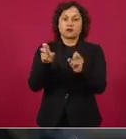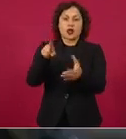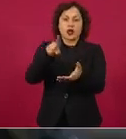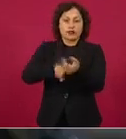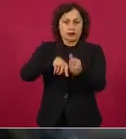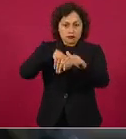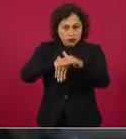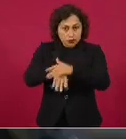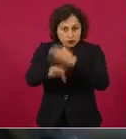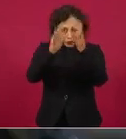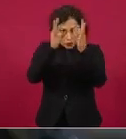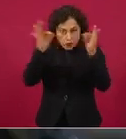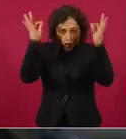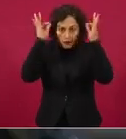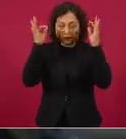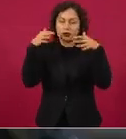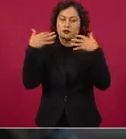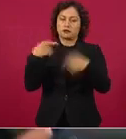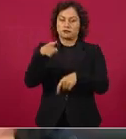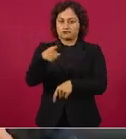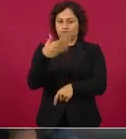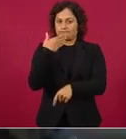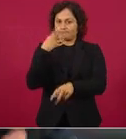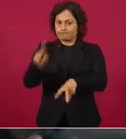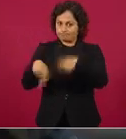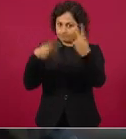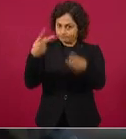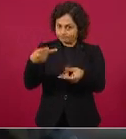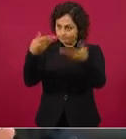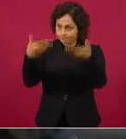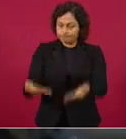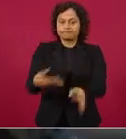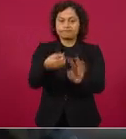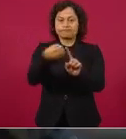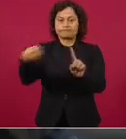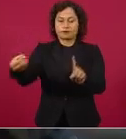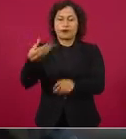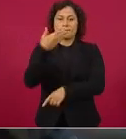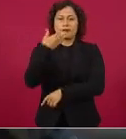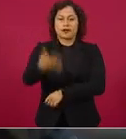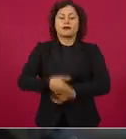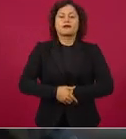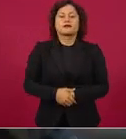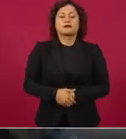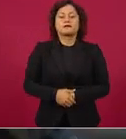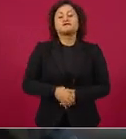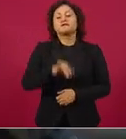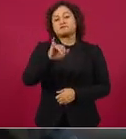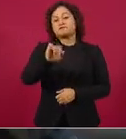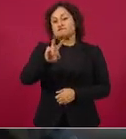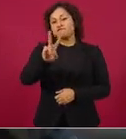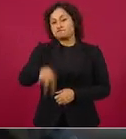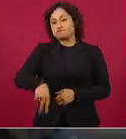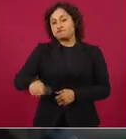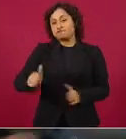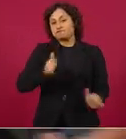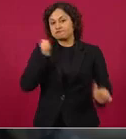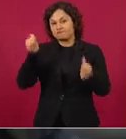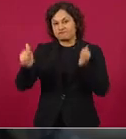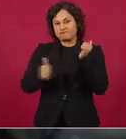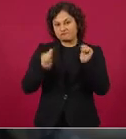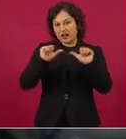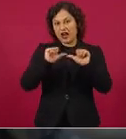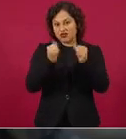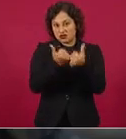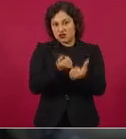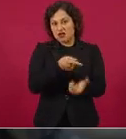Qué bueno que va usted a poner ese orden. Sí hubo abuso en algunas organizaciones que se dedicaban a otro tipo de